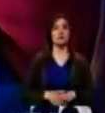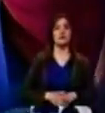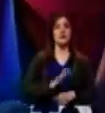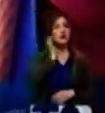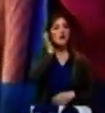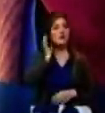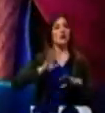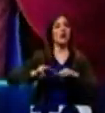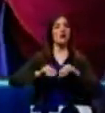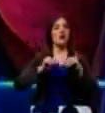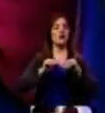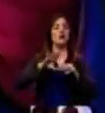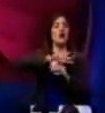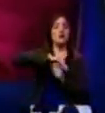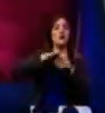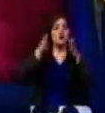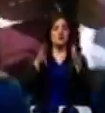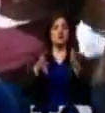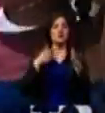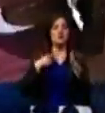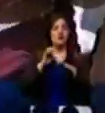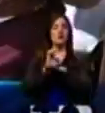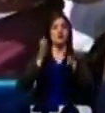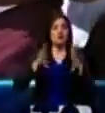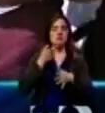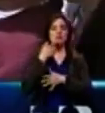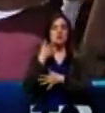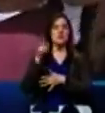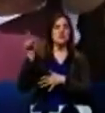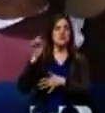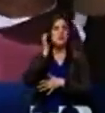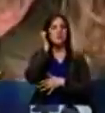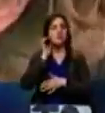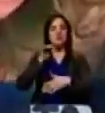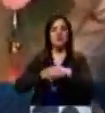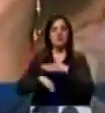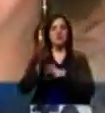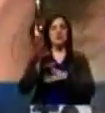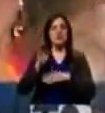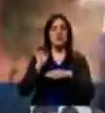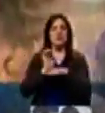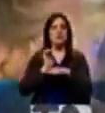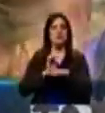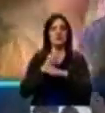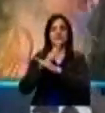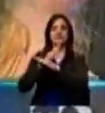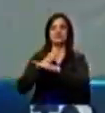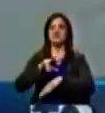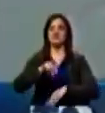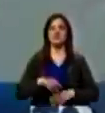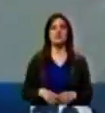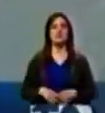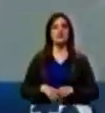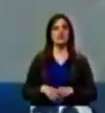tierra. La Cancillería ecuatoriana confirmó que la activista Manuela Pic no tiene ningún impedimento para retornar al país si así lo